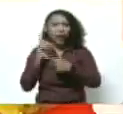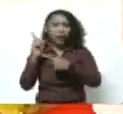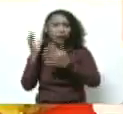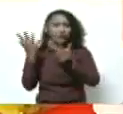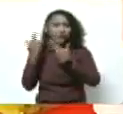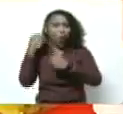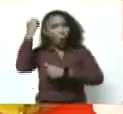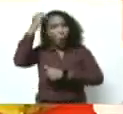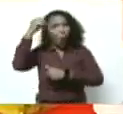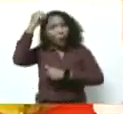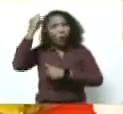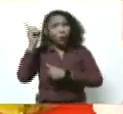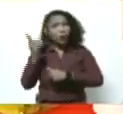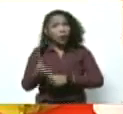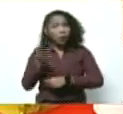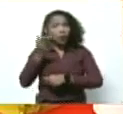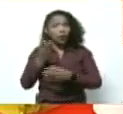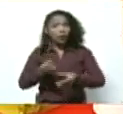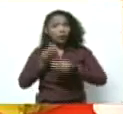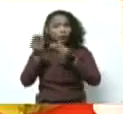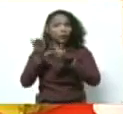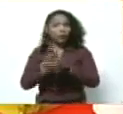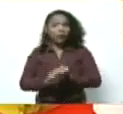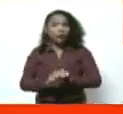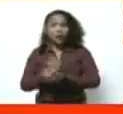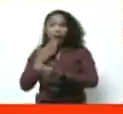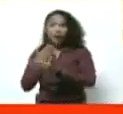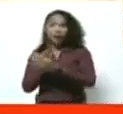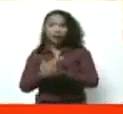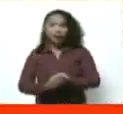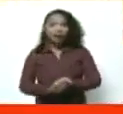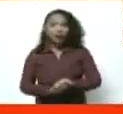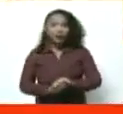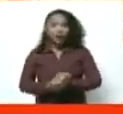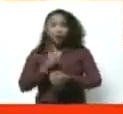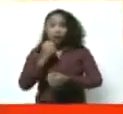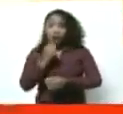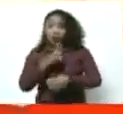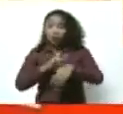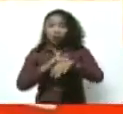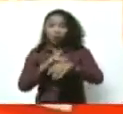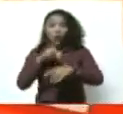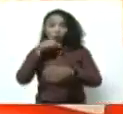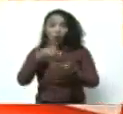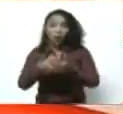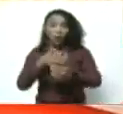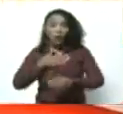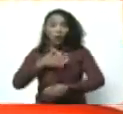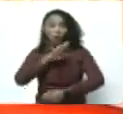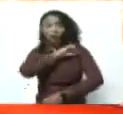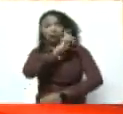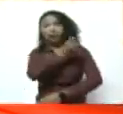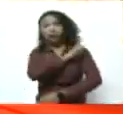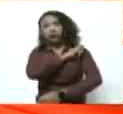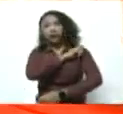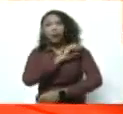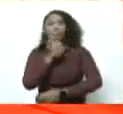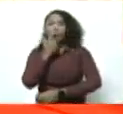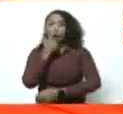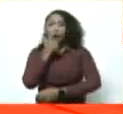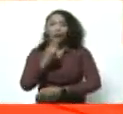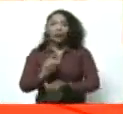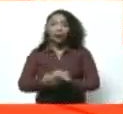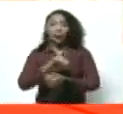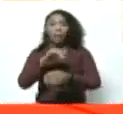su opinión sobre esta importante entrega. Muchas gracias, doctor. Bueno, doctor, primeramente en nombre de mi gran jefe, Vladimir Payno López, ministro del